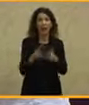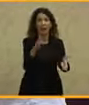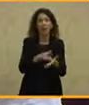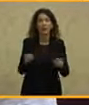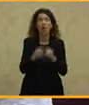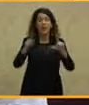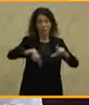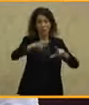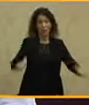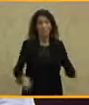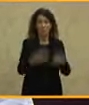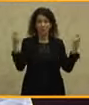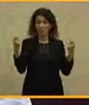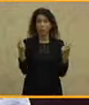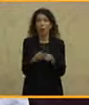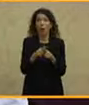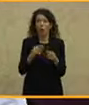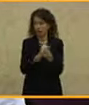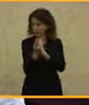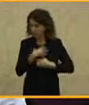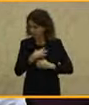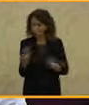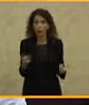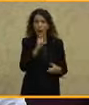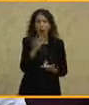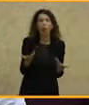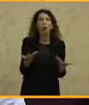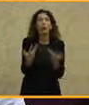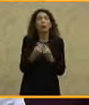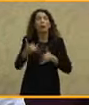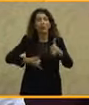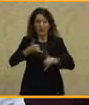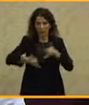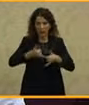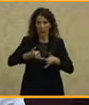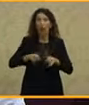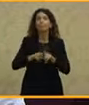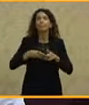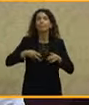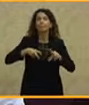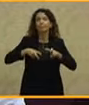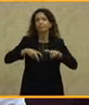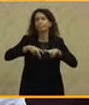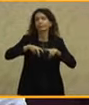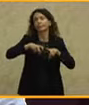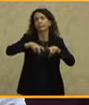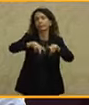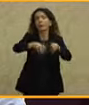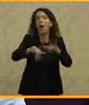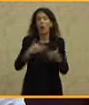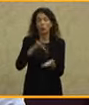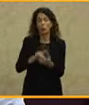se le revienta una rueda y no encuentra recambio. Camina junto a su bicicleta sin dejarla atrás hasta que sale al encuentro